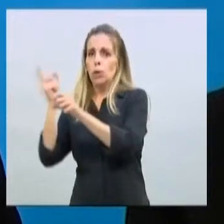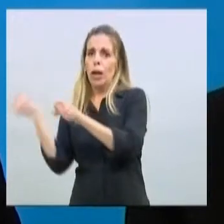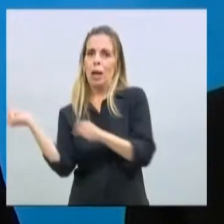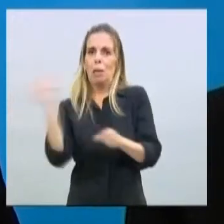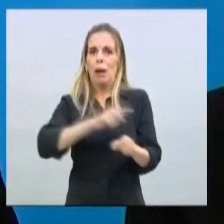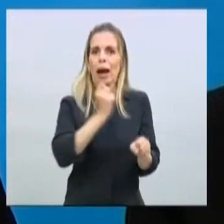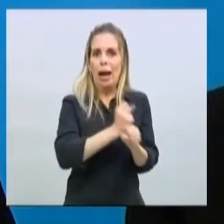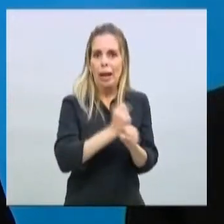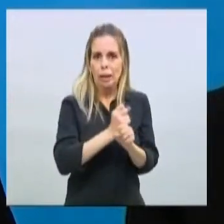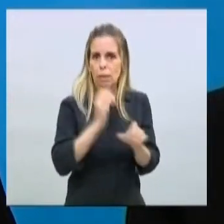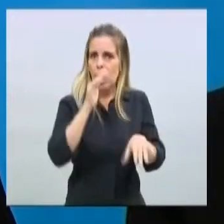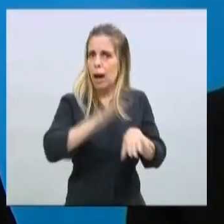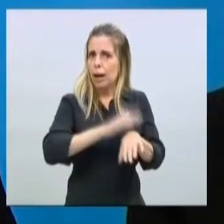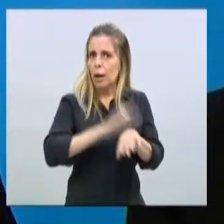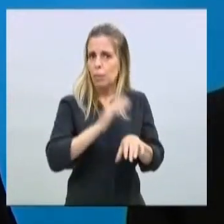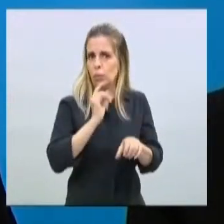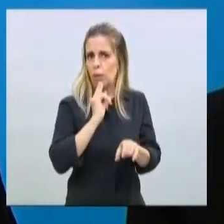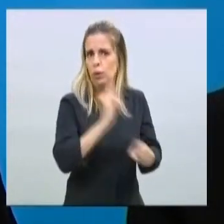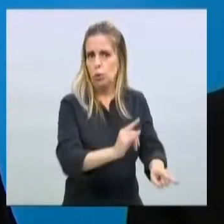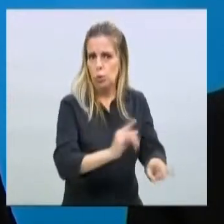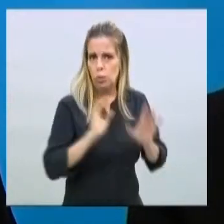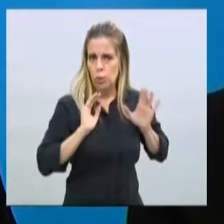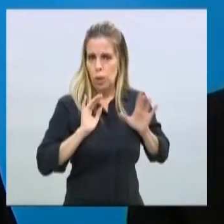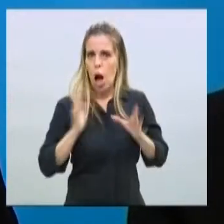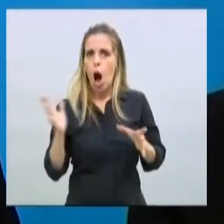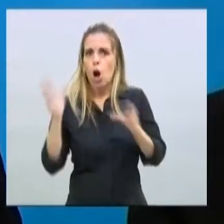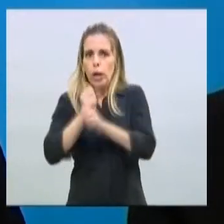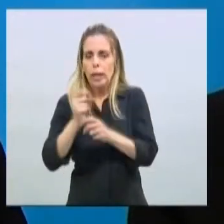No podrán movilizarse por transporte público.